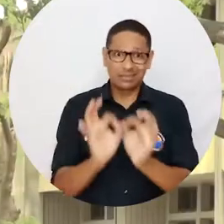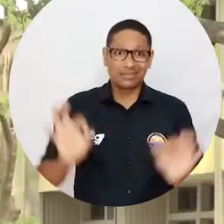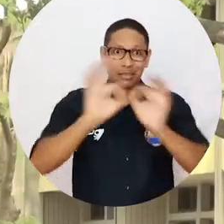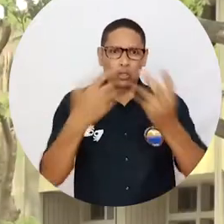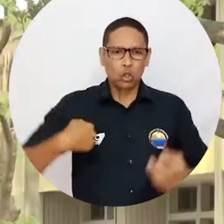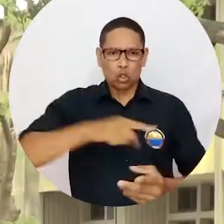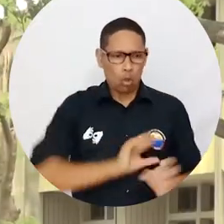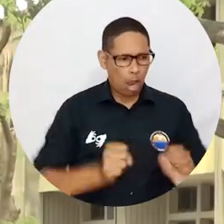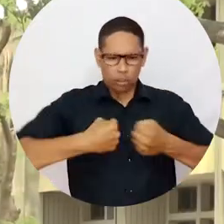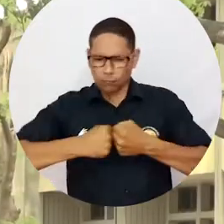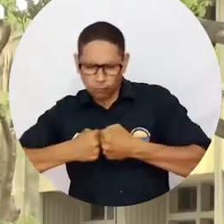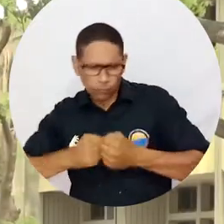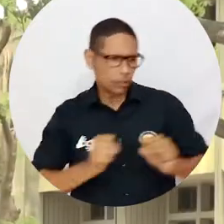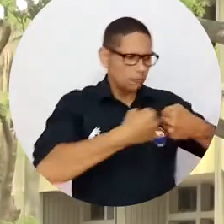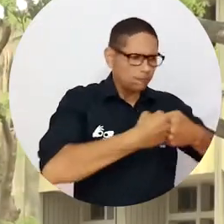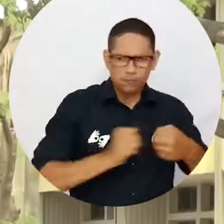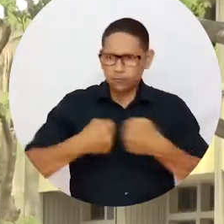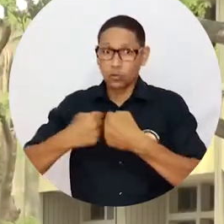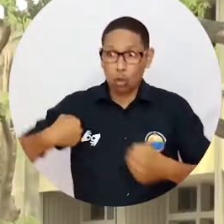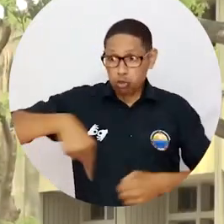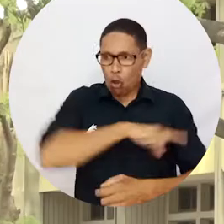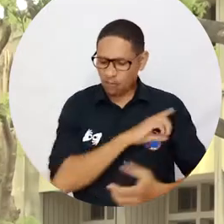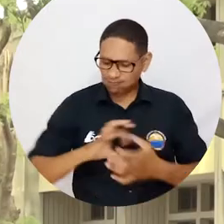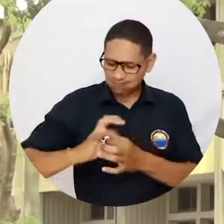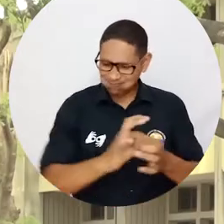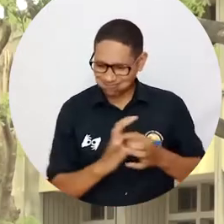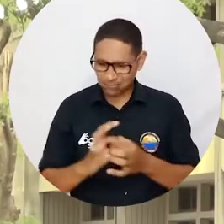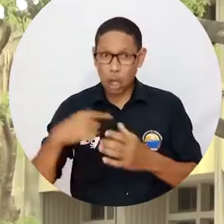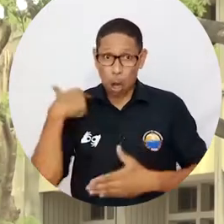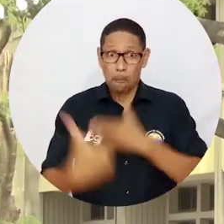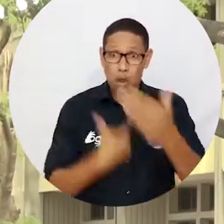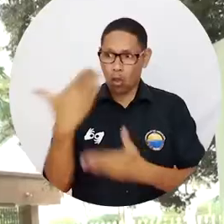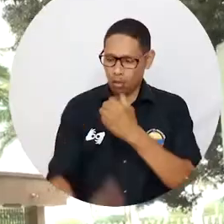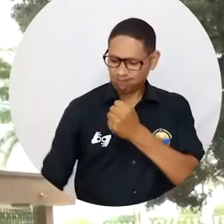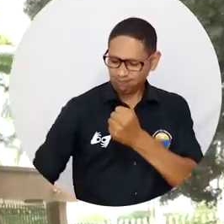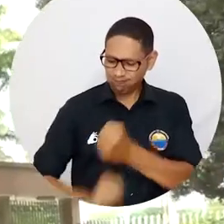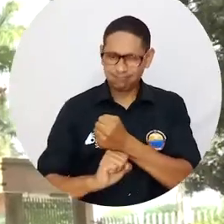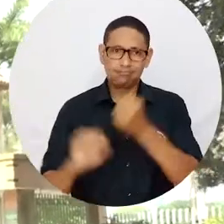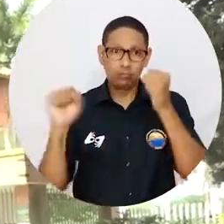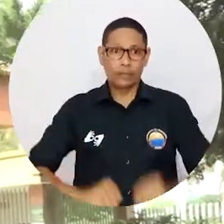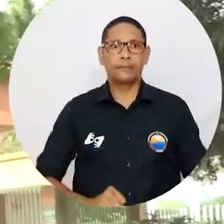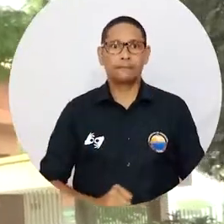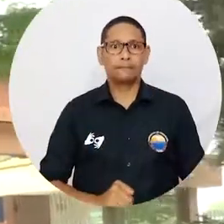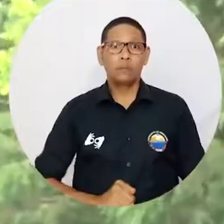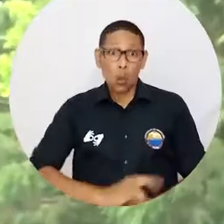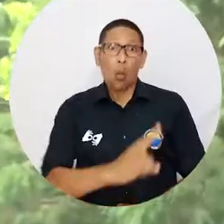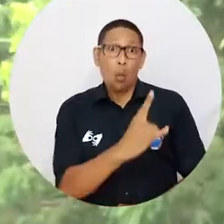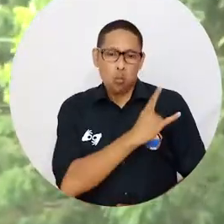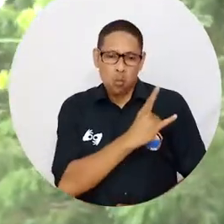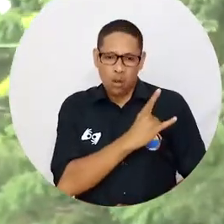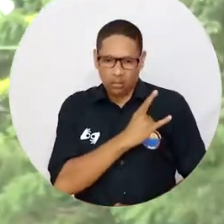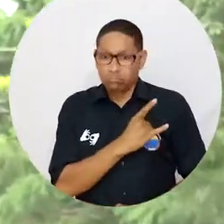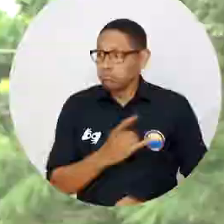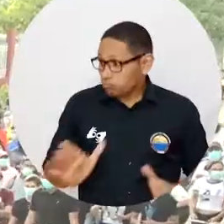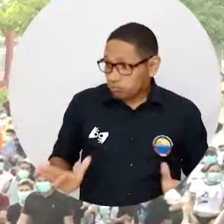que nos sigamos articulando y para que entre todos saquemos adelante este proceso. Desde la universidad seguiremos promoviendo